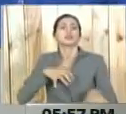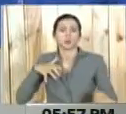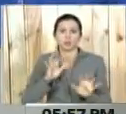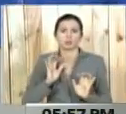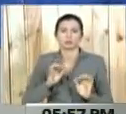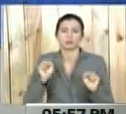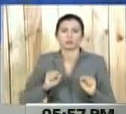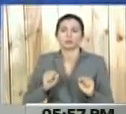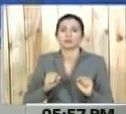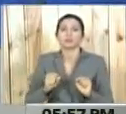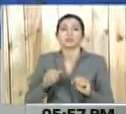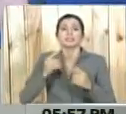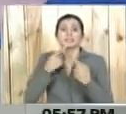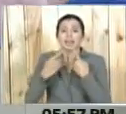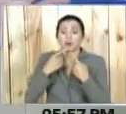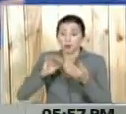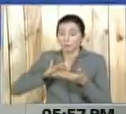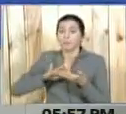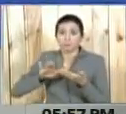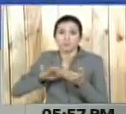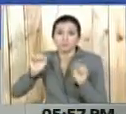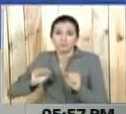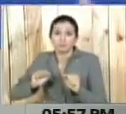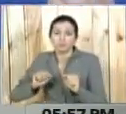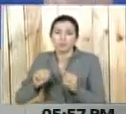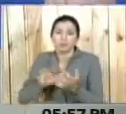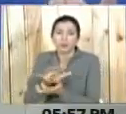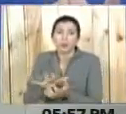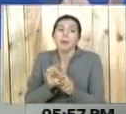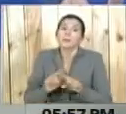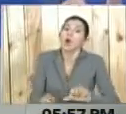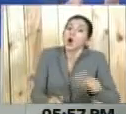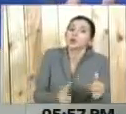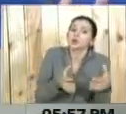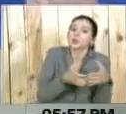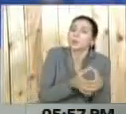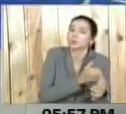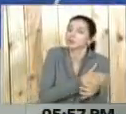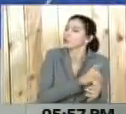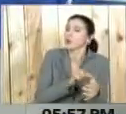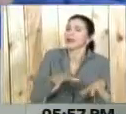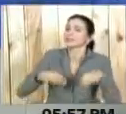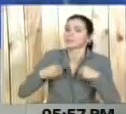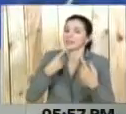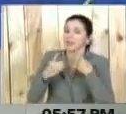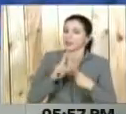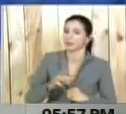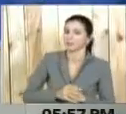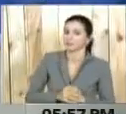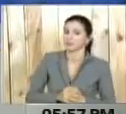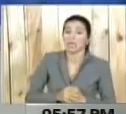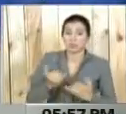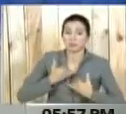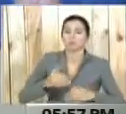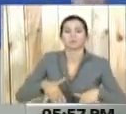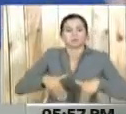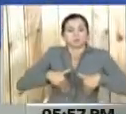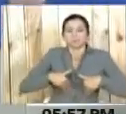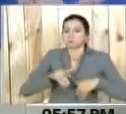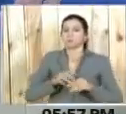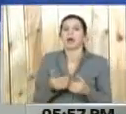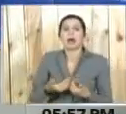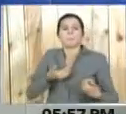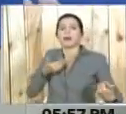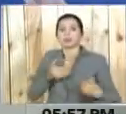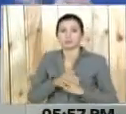nuestras diferencias, pero hay un sector que claramente está aislado del diálogo, que no lo aislamos nosotros, que se aislaron en principio, se aislaron ellos mismos, pero además incluso un